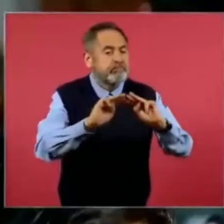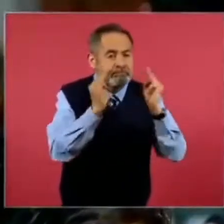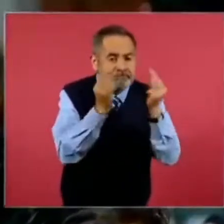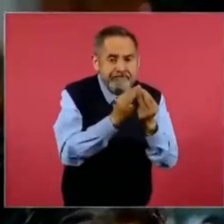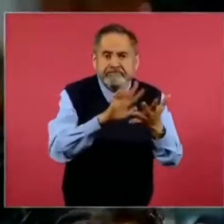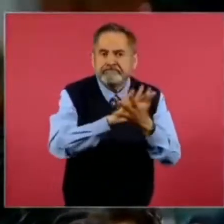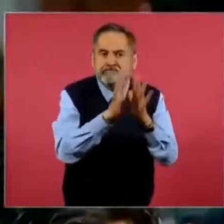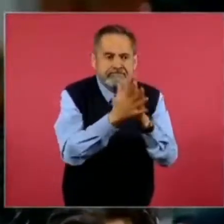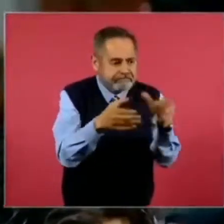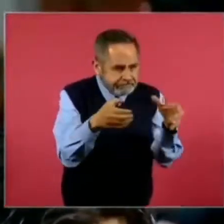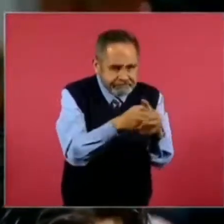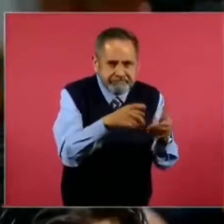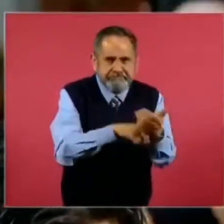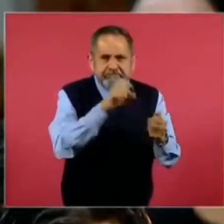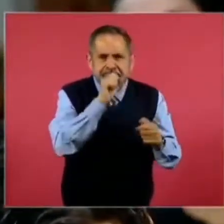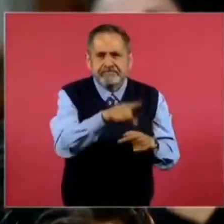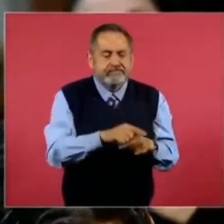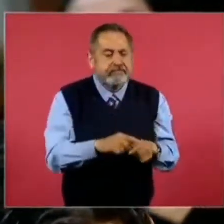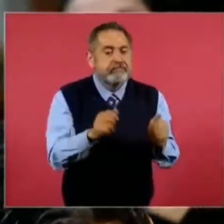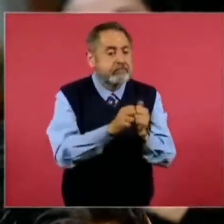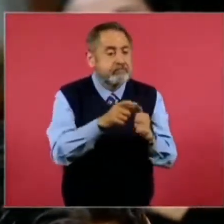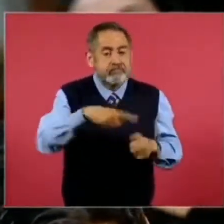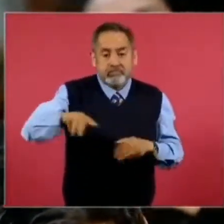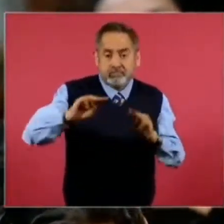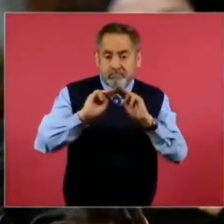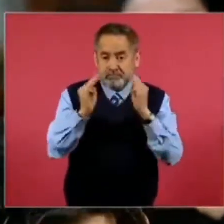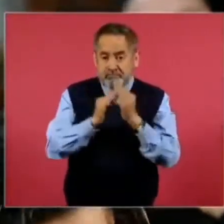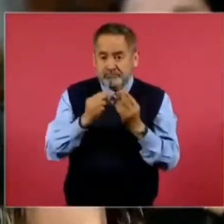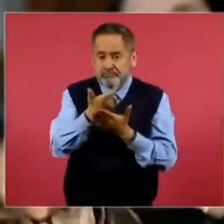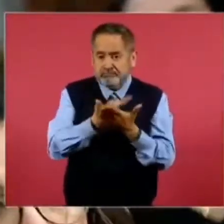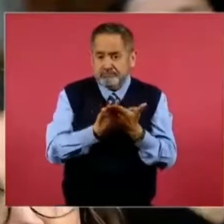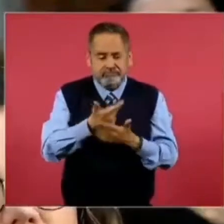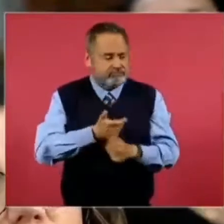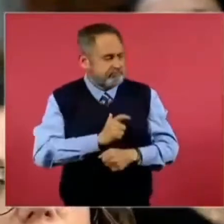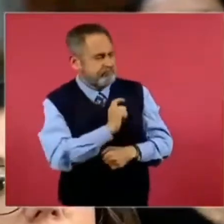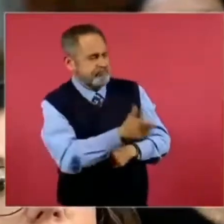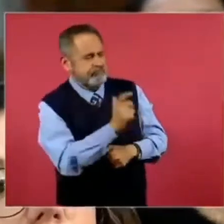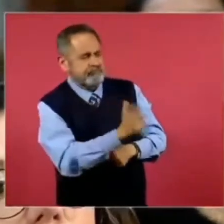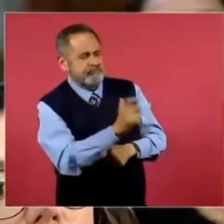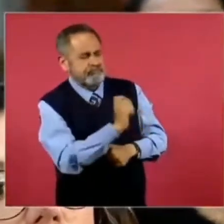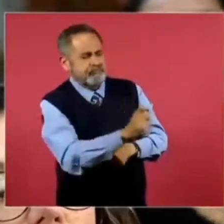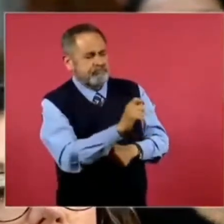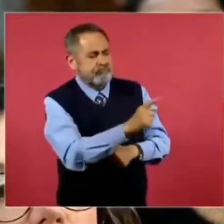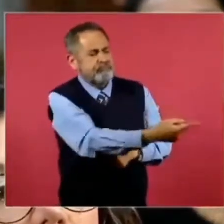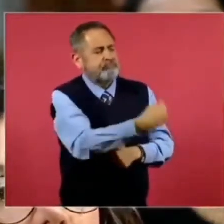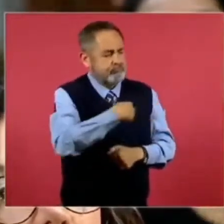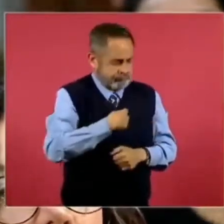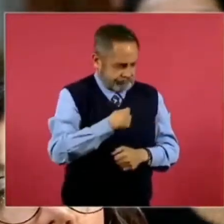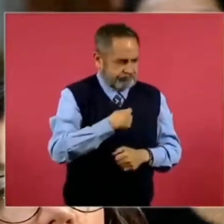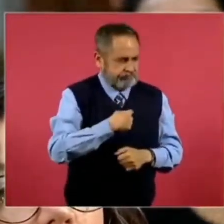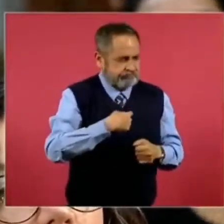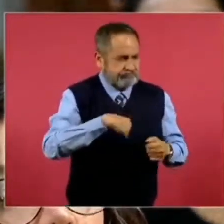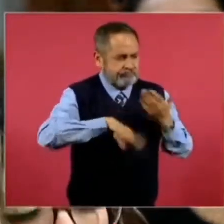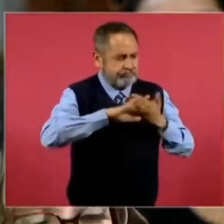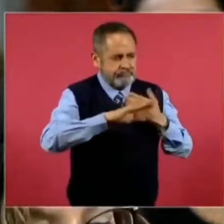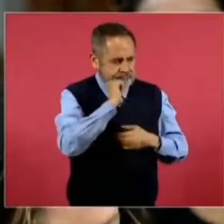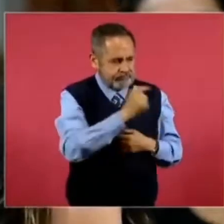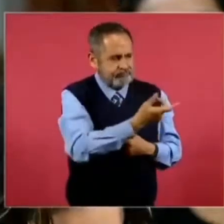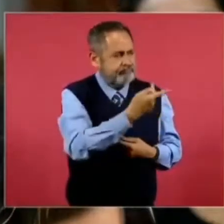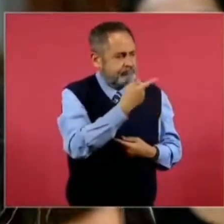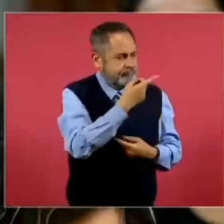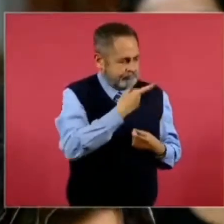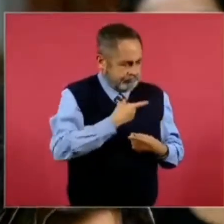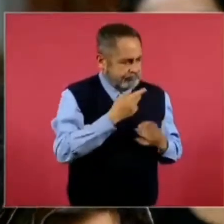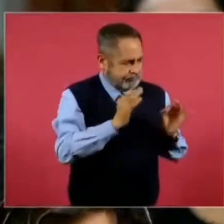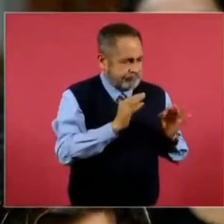organizado, han estado en la lista de recibir dinero de estos criminales. Y